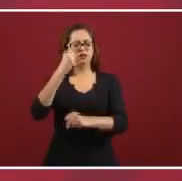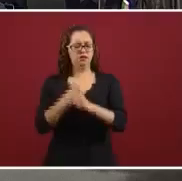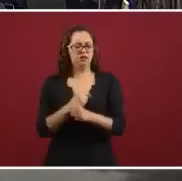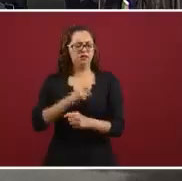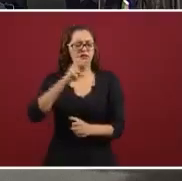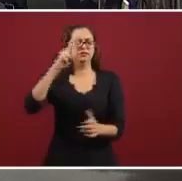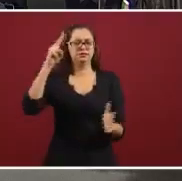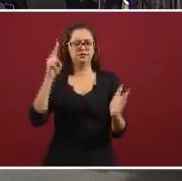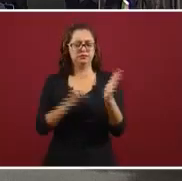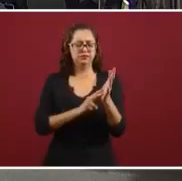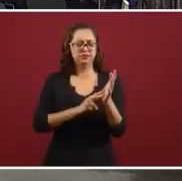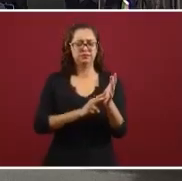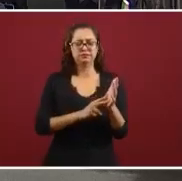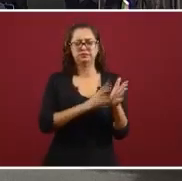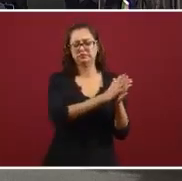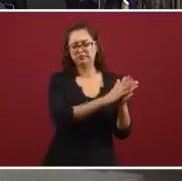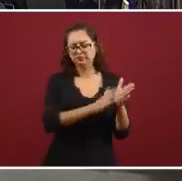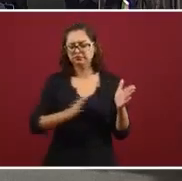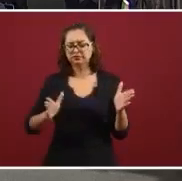¿Cuánta gente